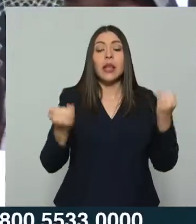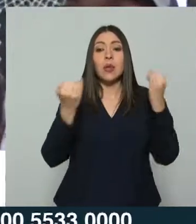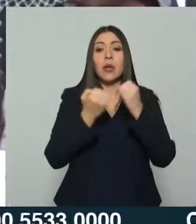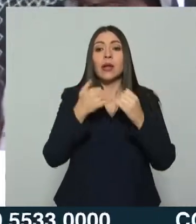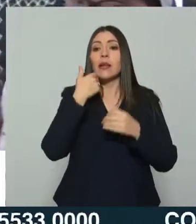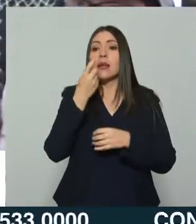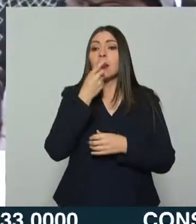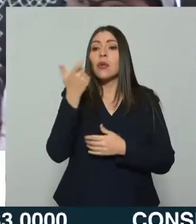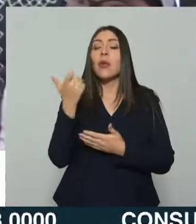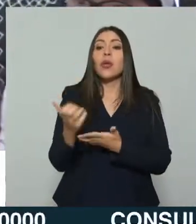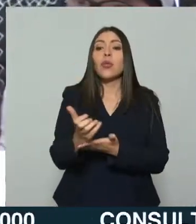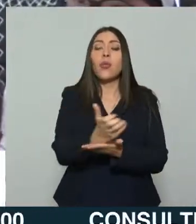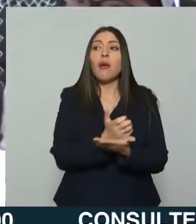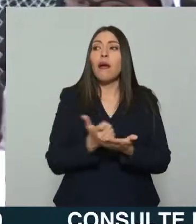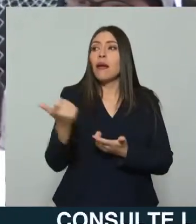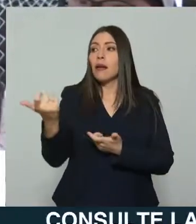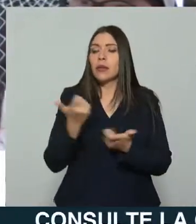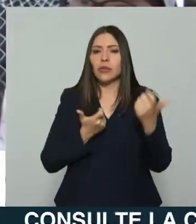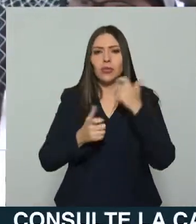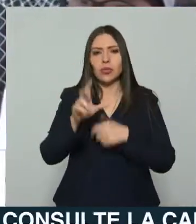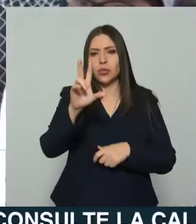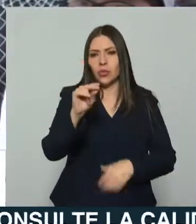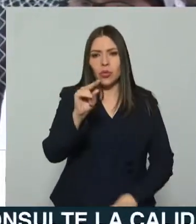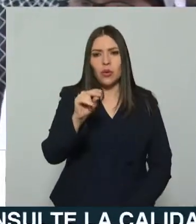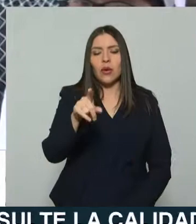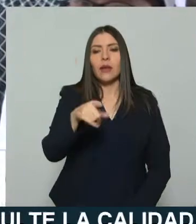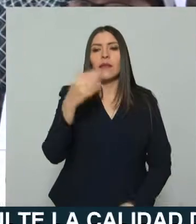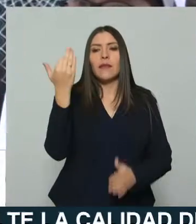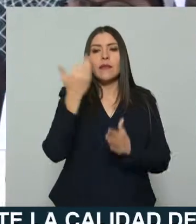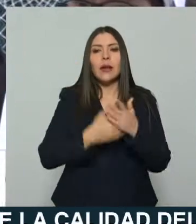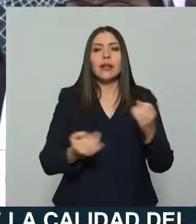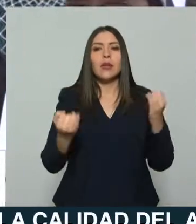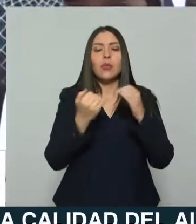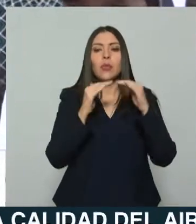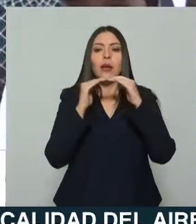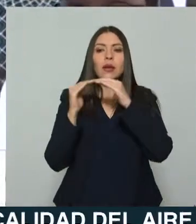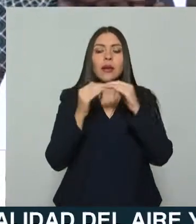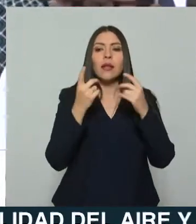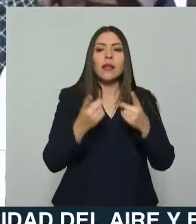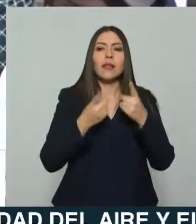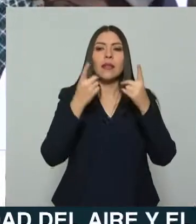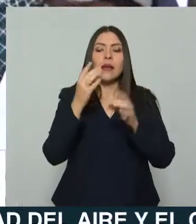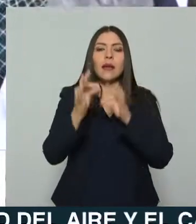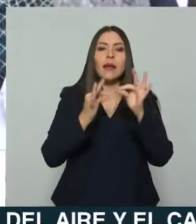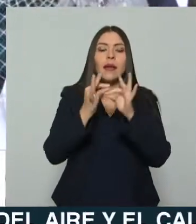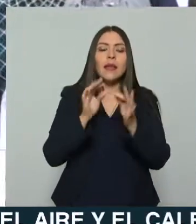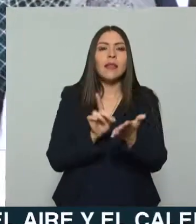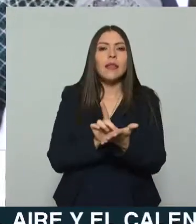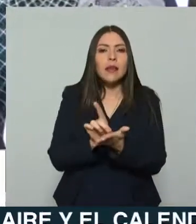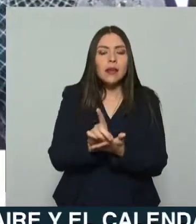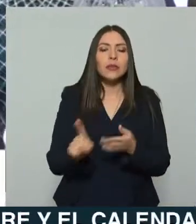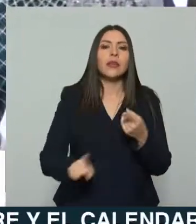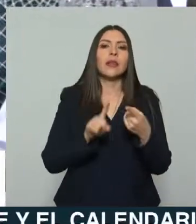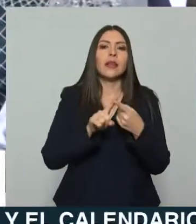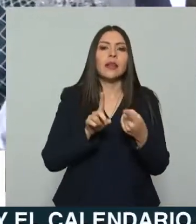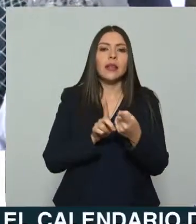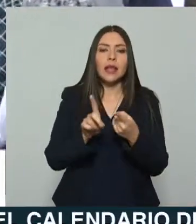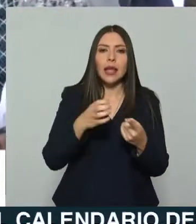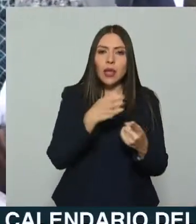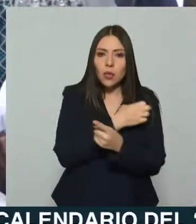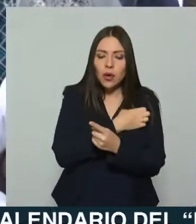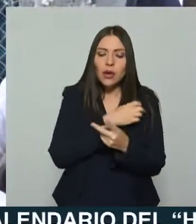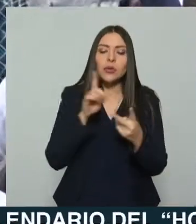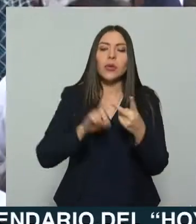quiere decir que hay desigualdad en el acceso a los derechos, el derecho a la educación, el derecho a la